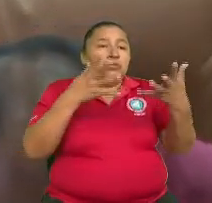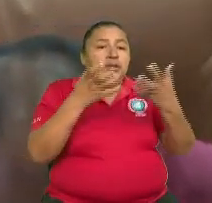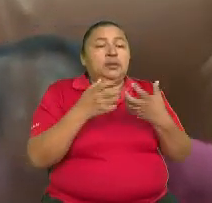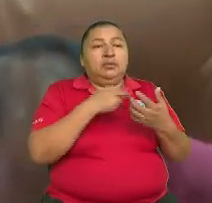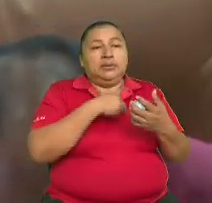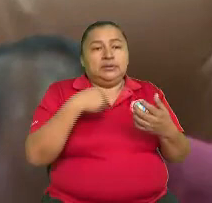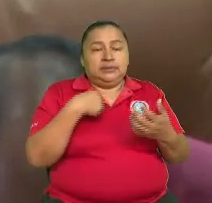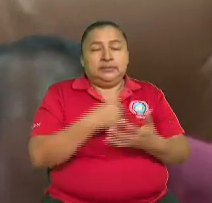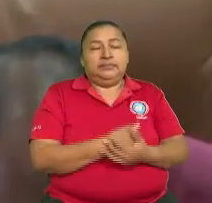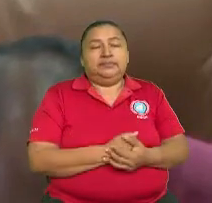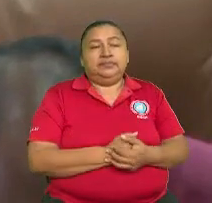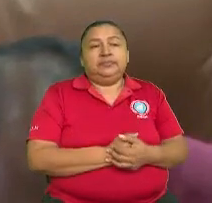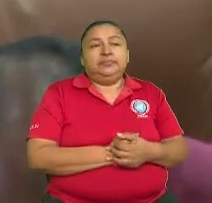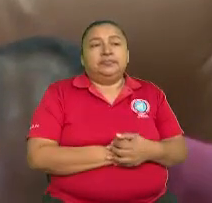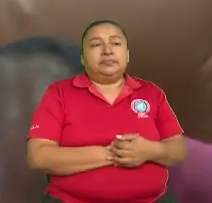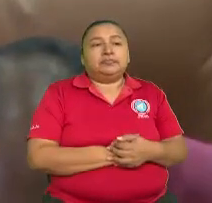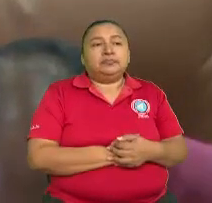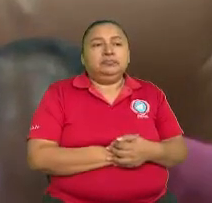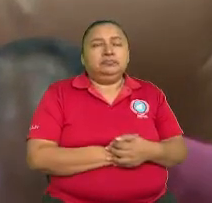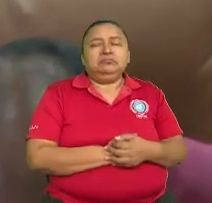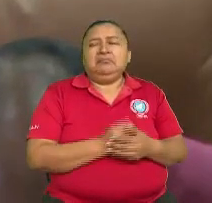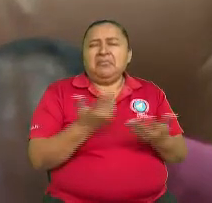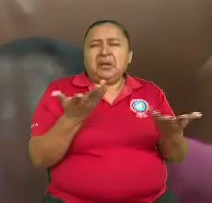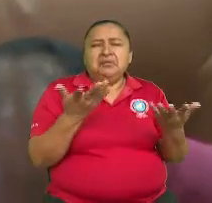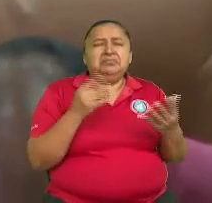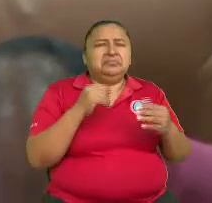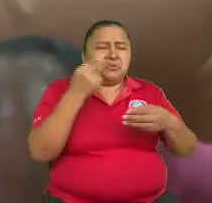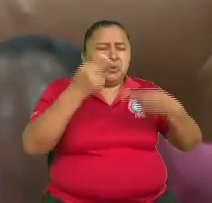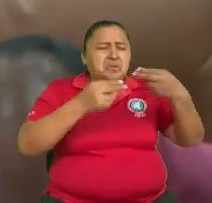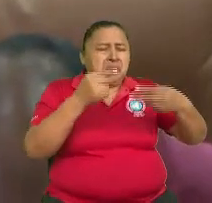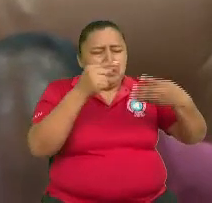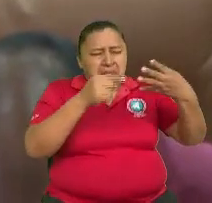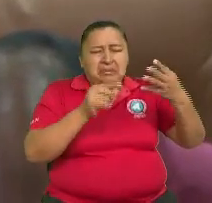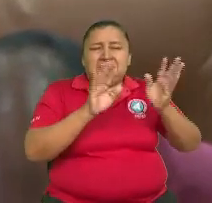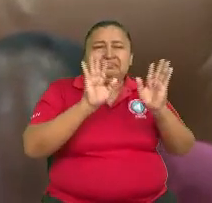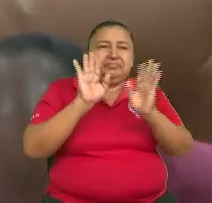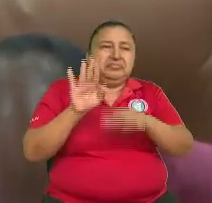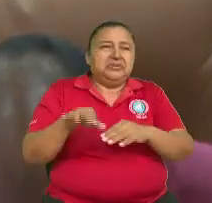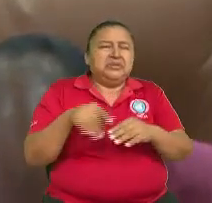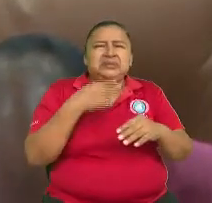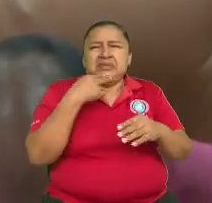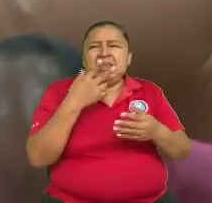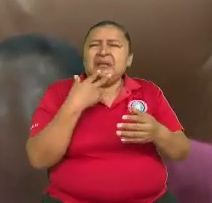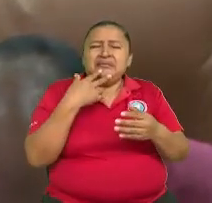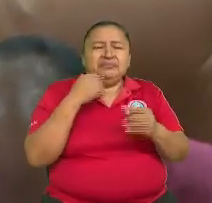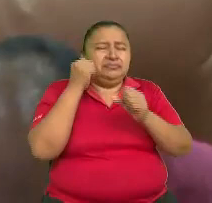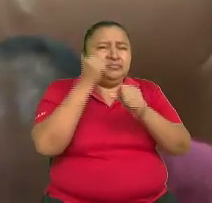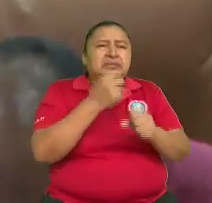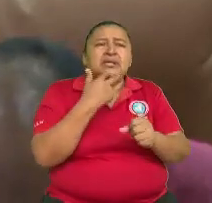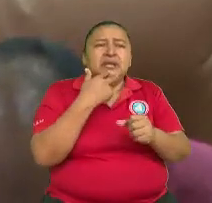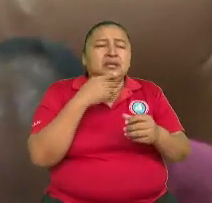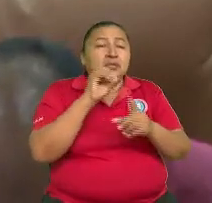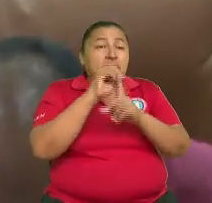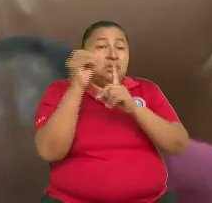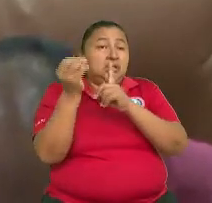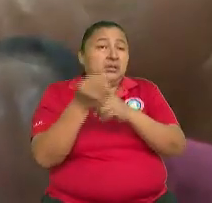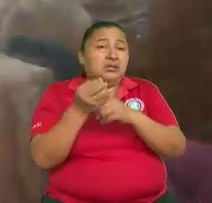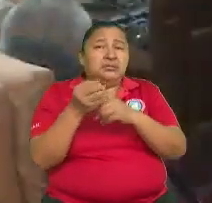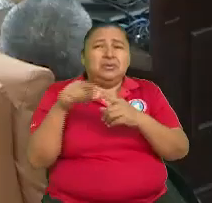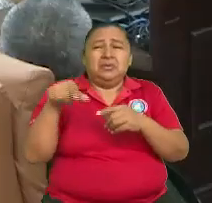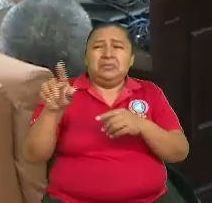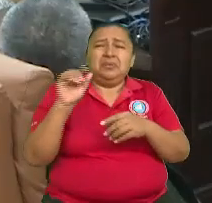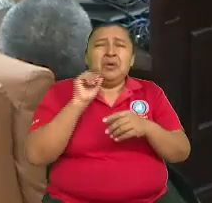interesa. No hagamos caso de esas cifras absurdas, sin sentido y sin fundamento, de esos organismos como un